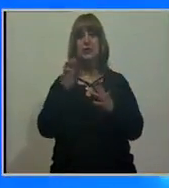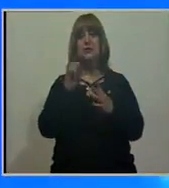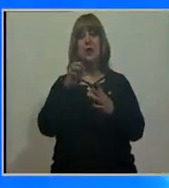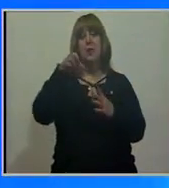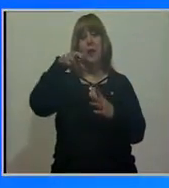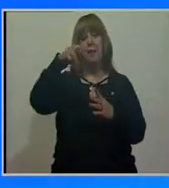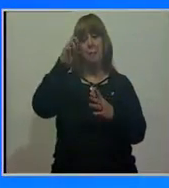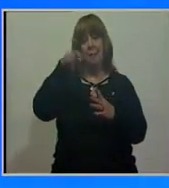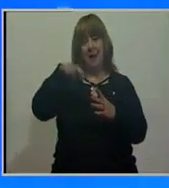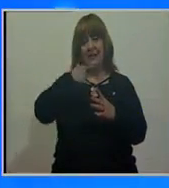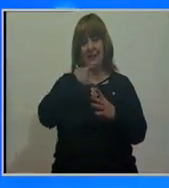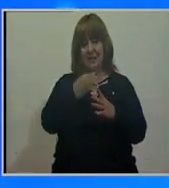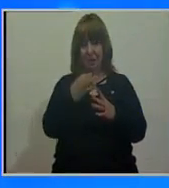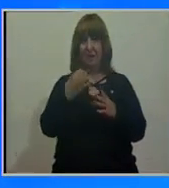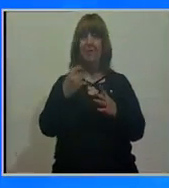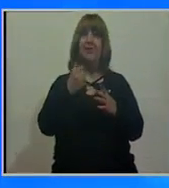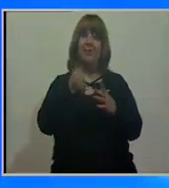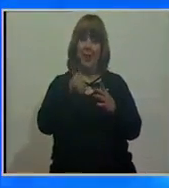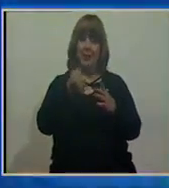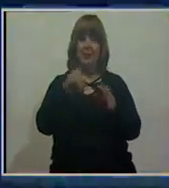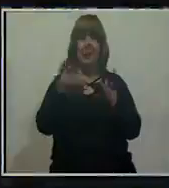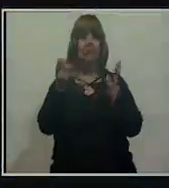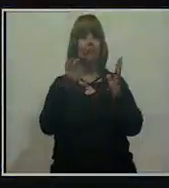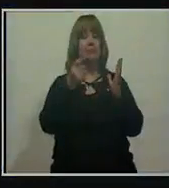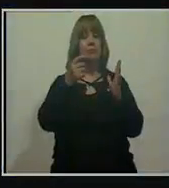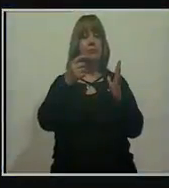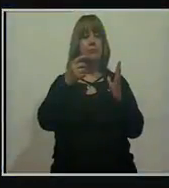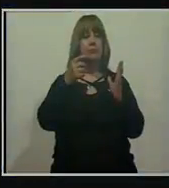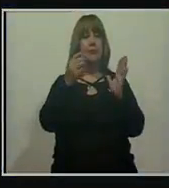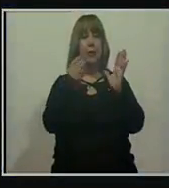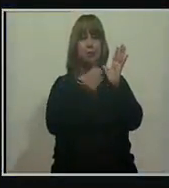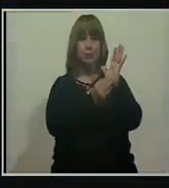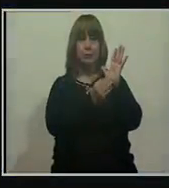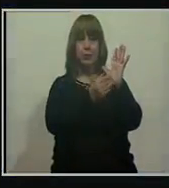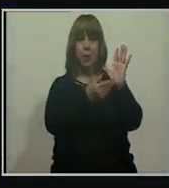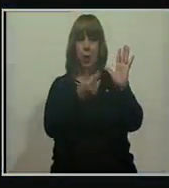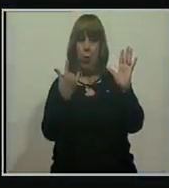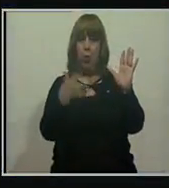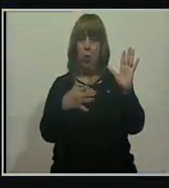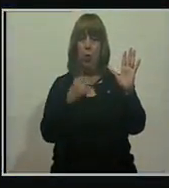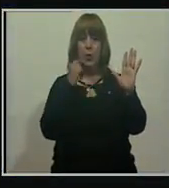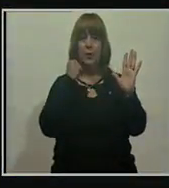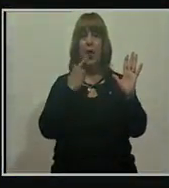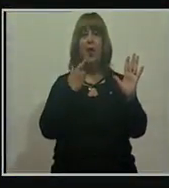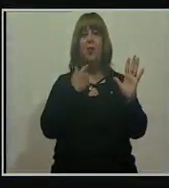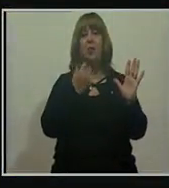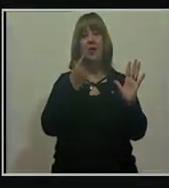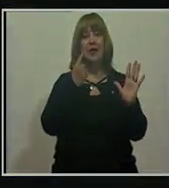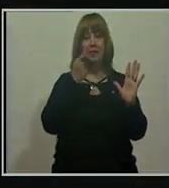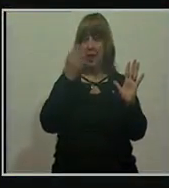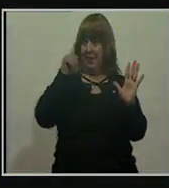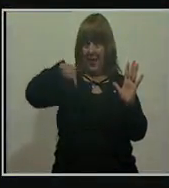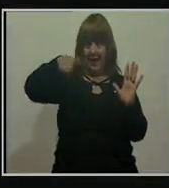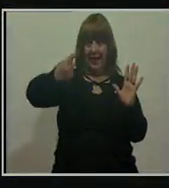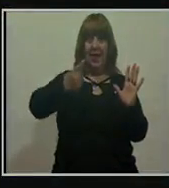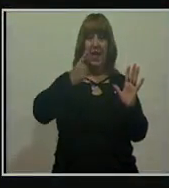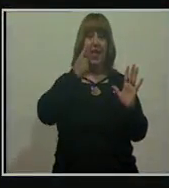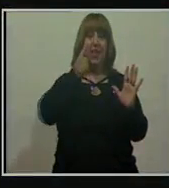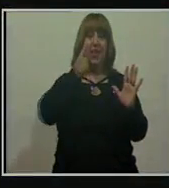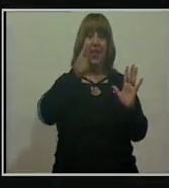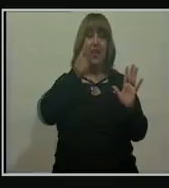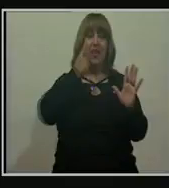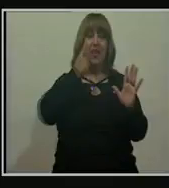la muestra imperdible para celebrar dentro de las tantas celebraciones por el Día del Periodista. Allí mañana estamos viendo. Este